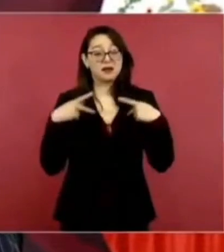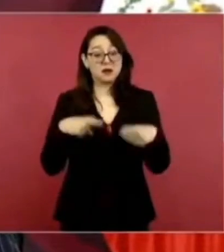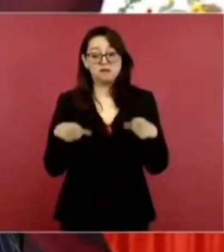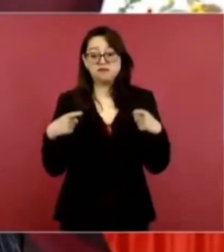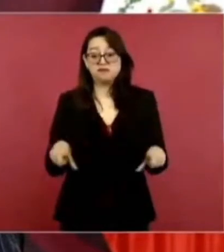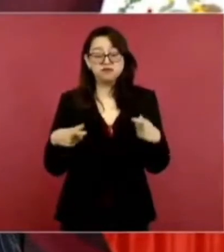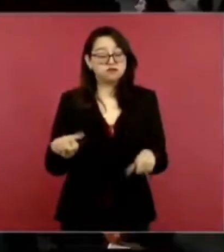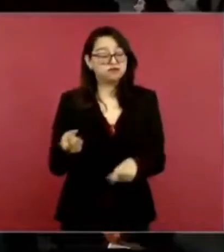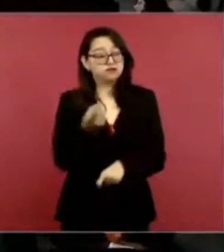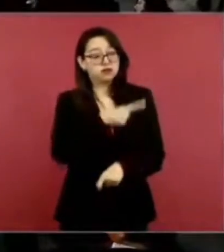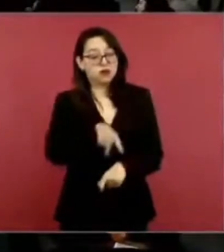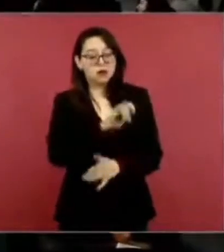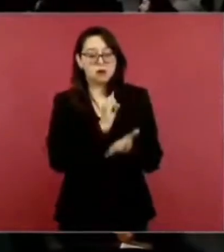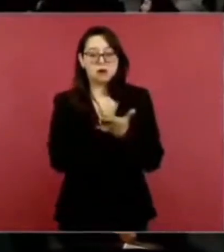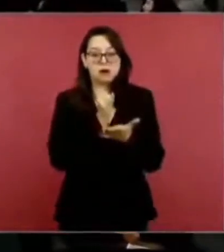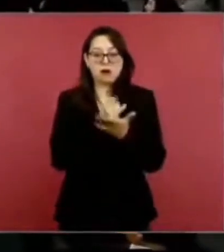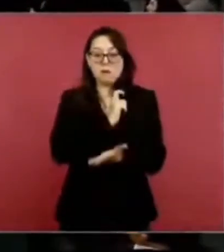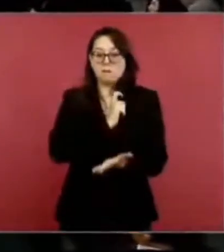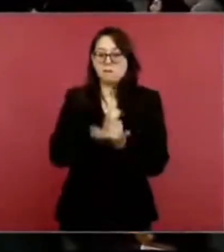Benito Juárez,